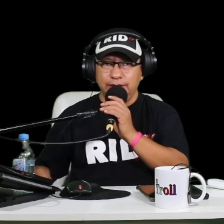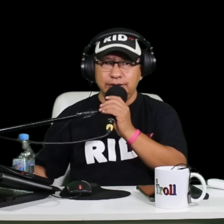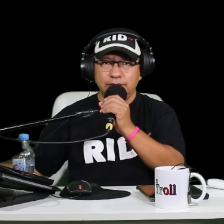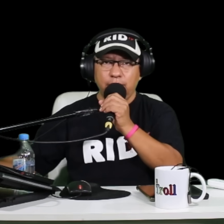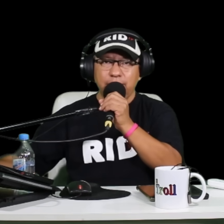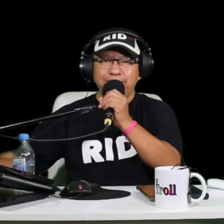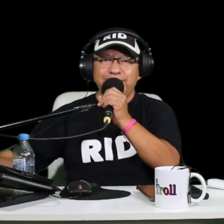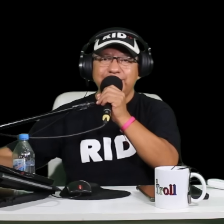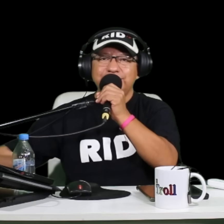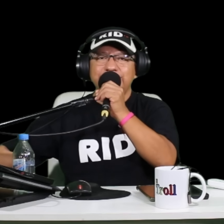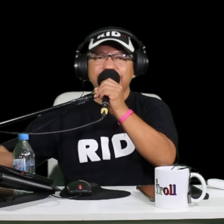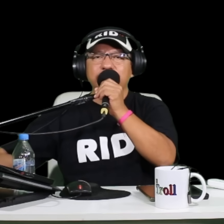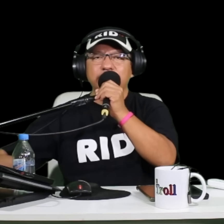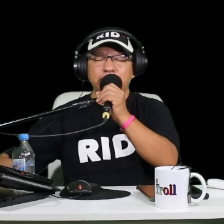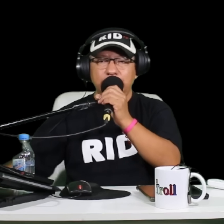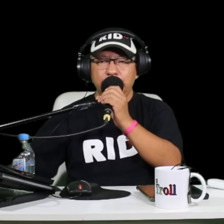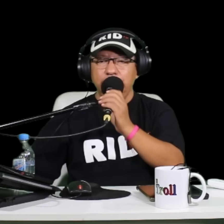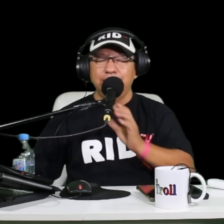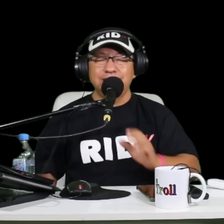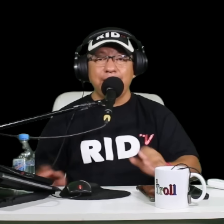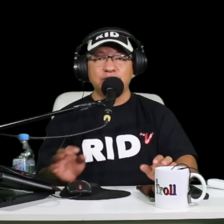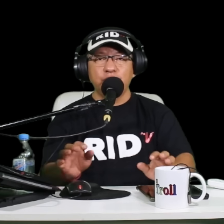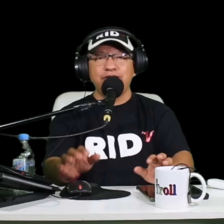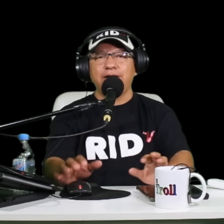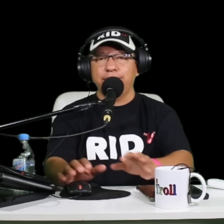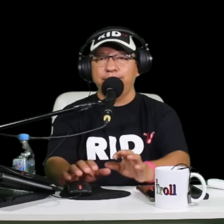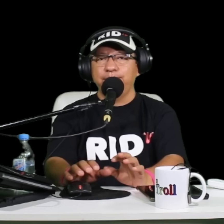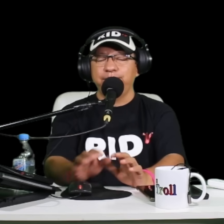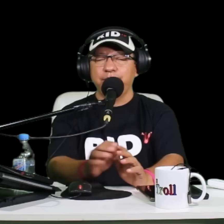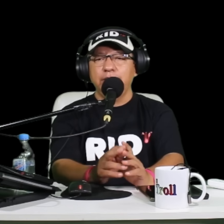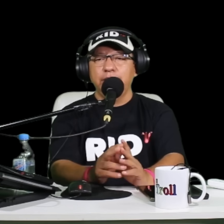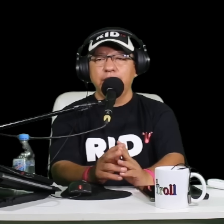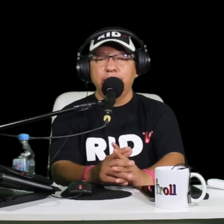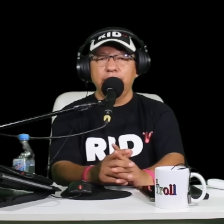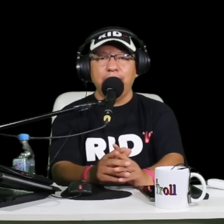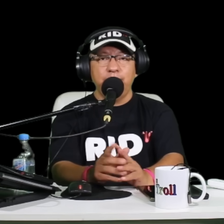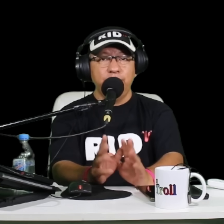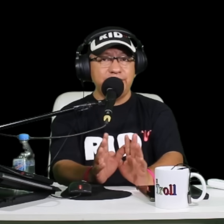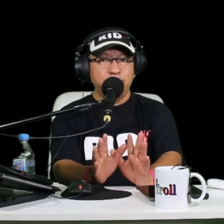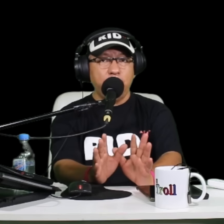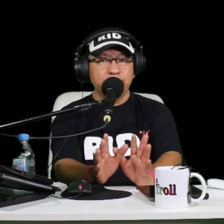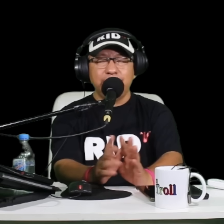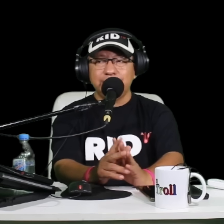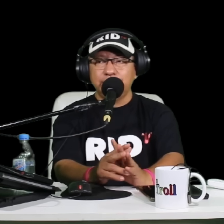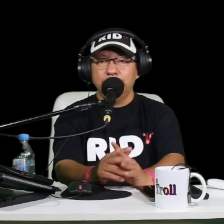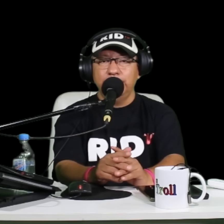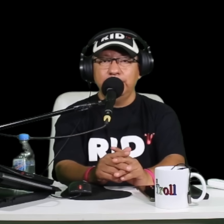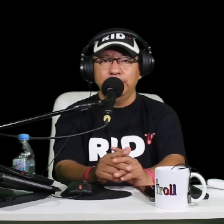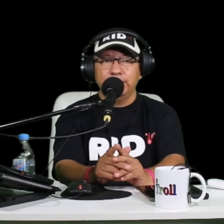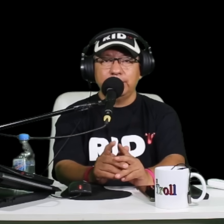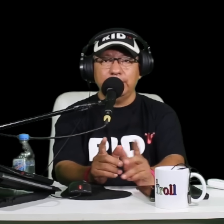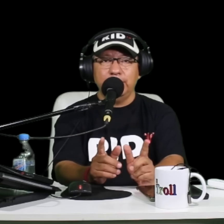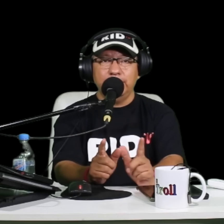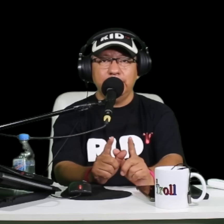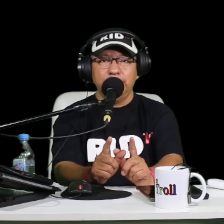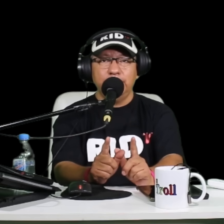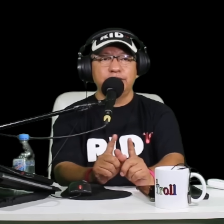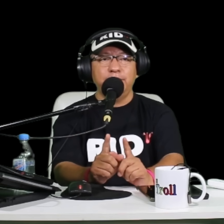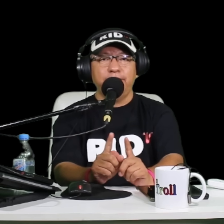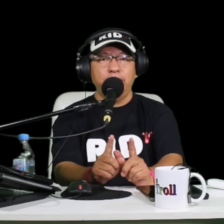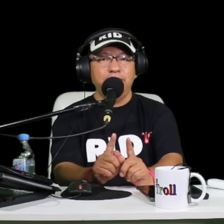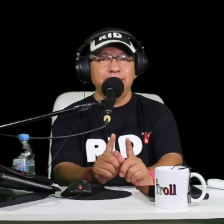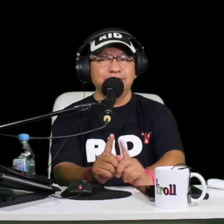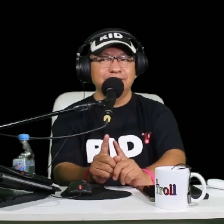errores cuando hay crisis y sabe escuchar y hay muchas voces que